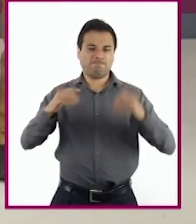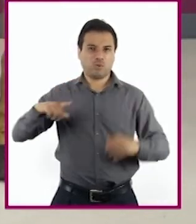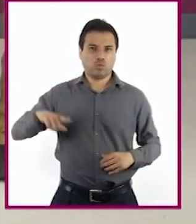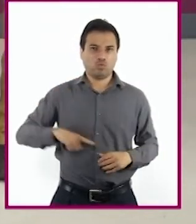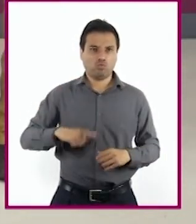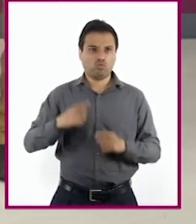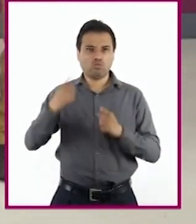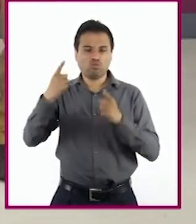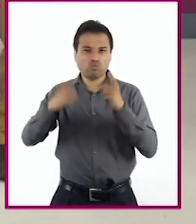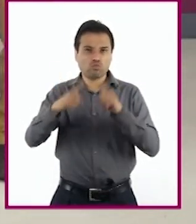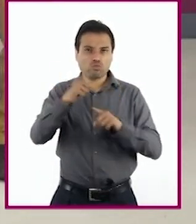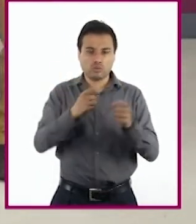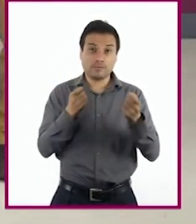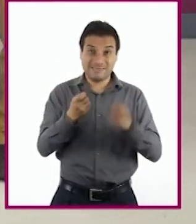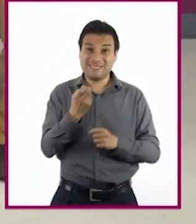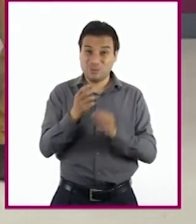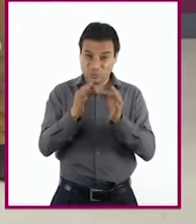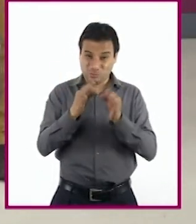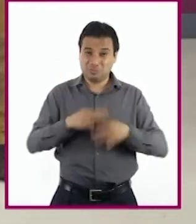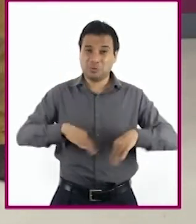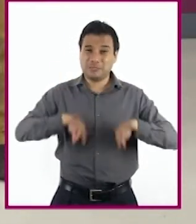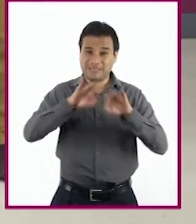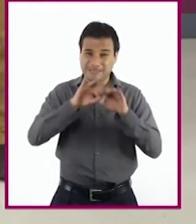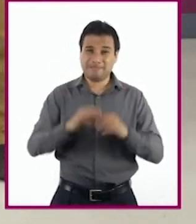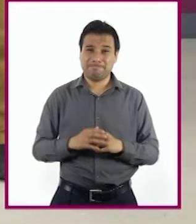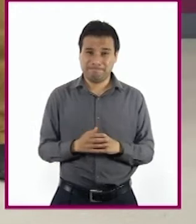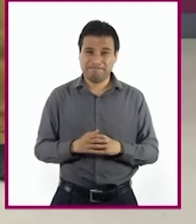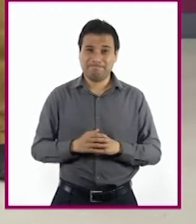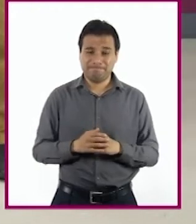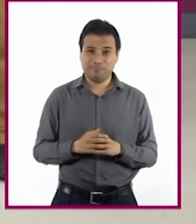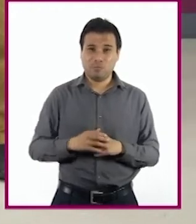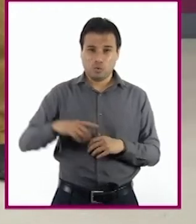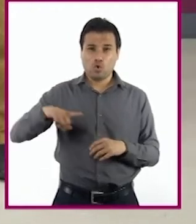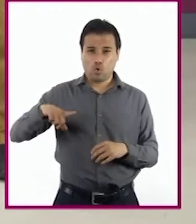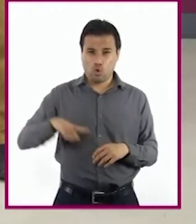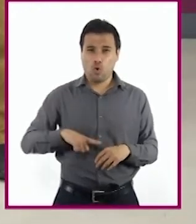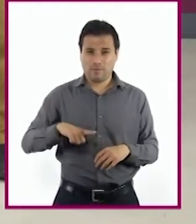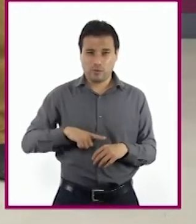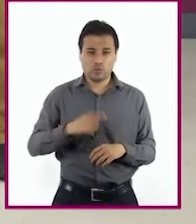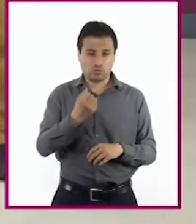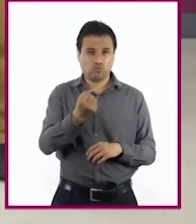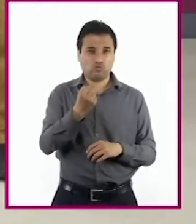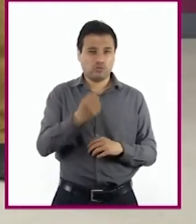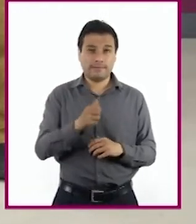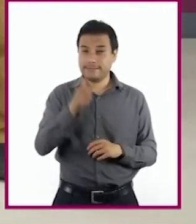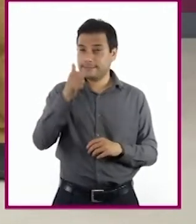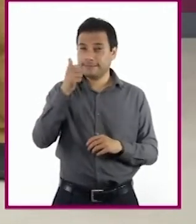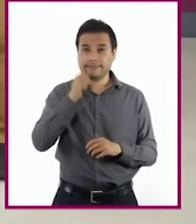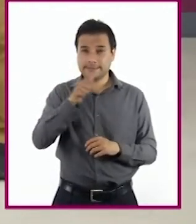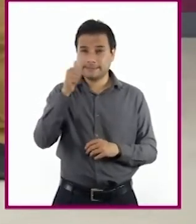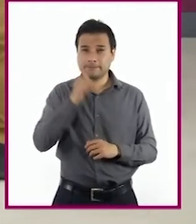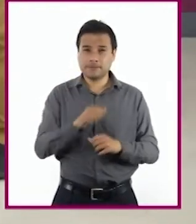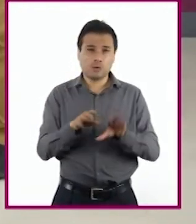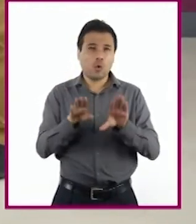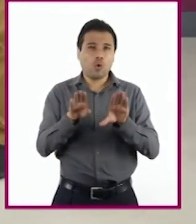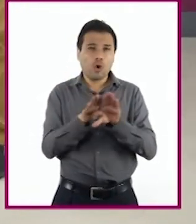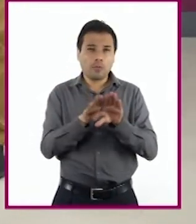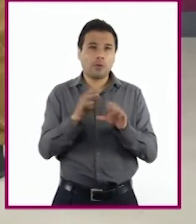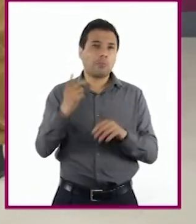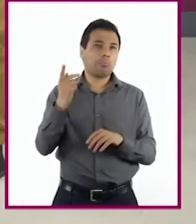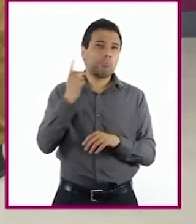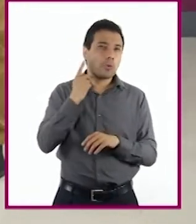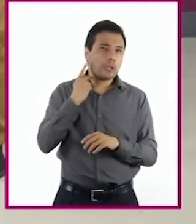Eso que mencionas es muy importante, Nadia. En los gobiernos autoritarios se promueve el desinterés por la política y por